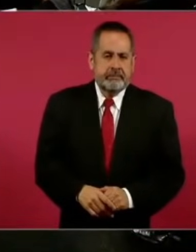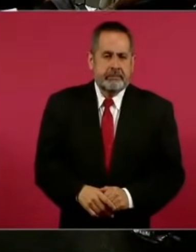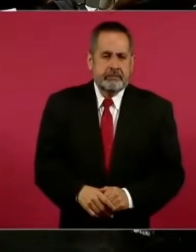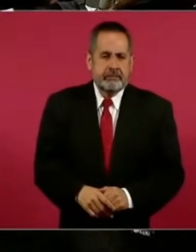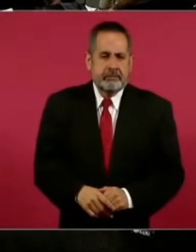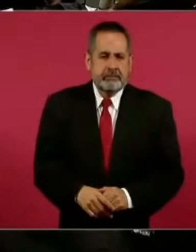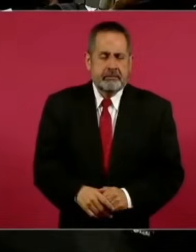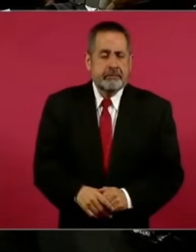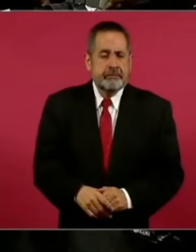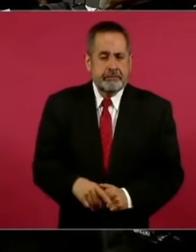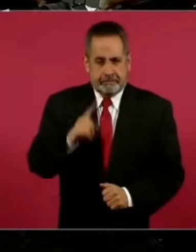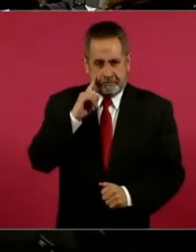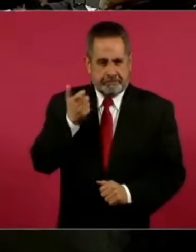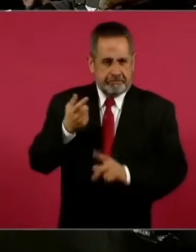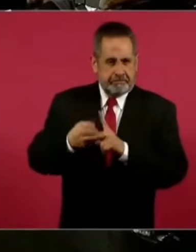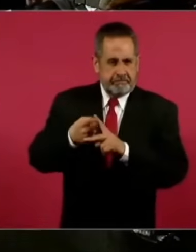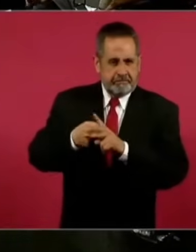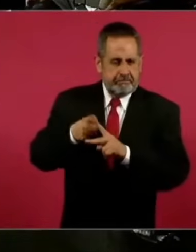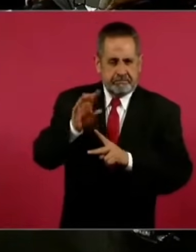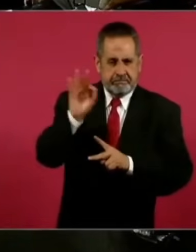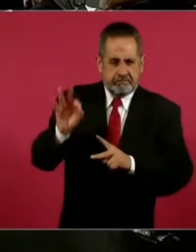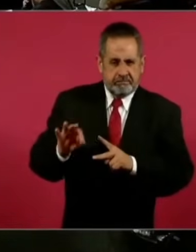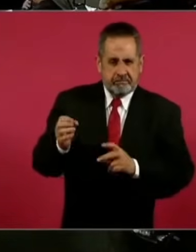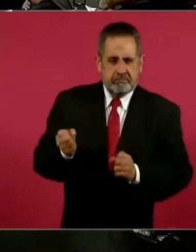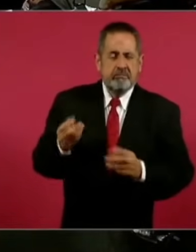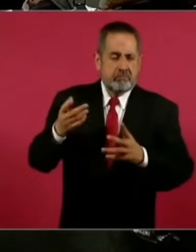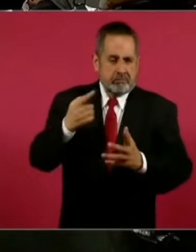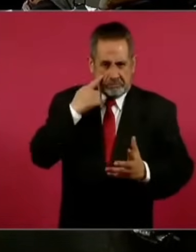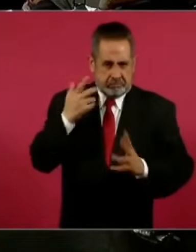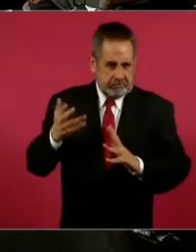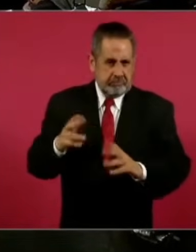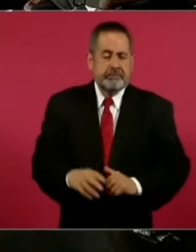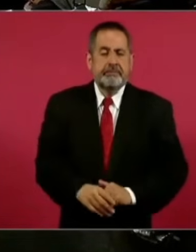este es el promedio de que traemos, ¿no?